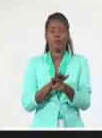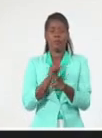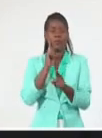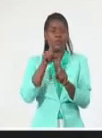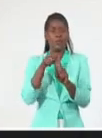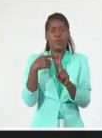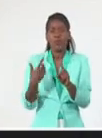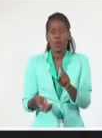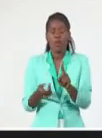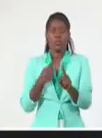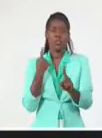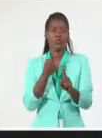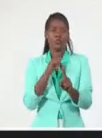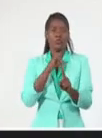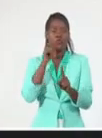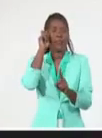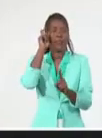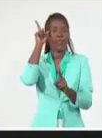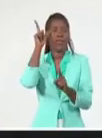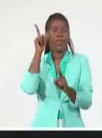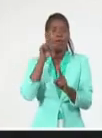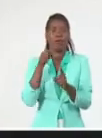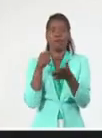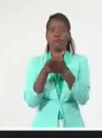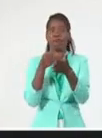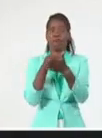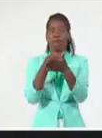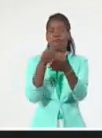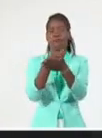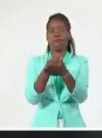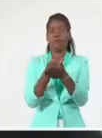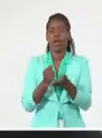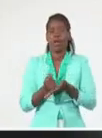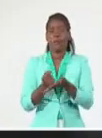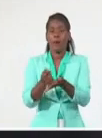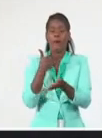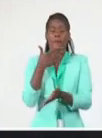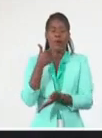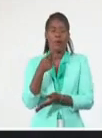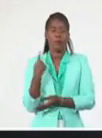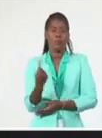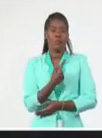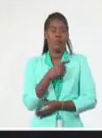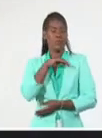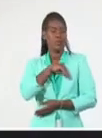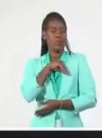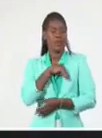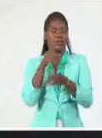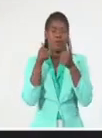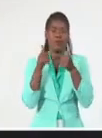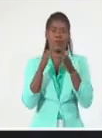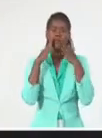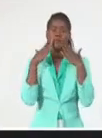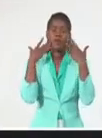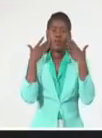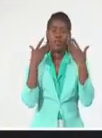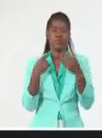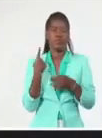ha sido siempre llegar a un servicio cada día mejor y el cliente que vaya se